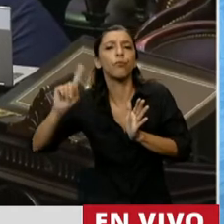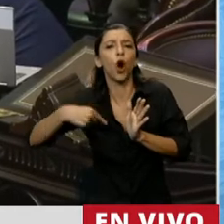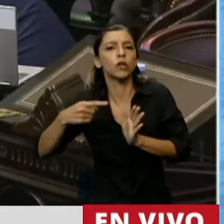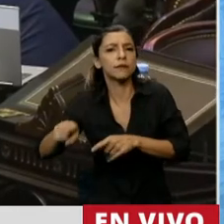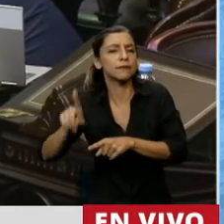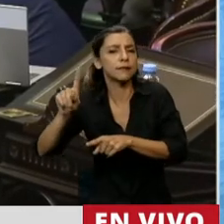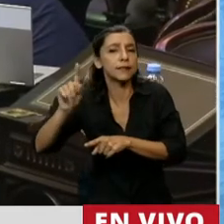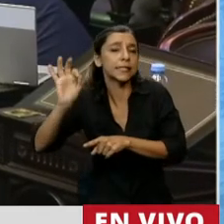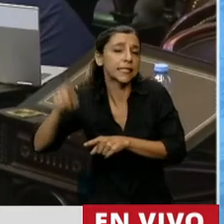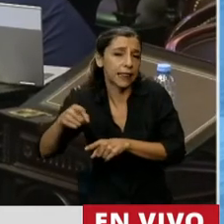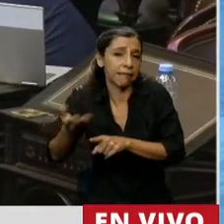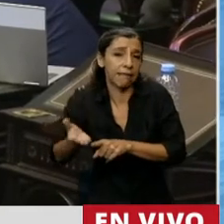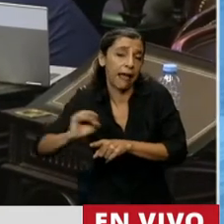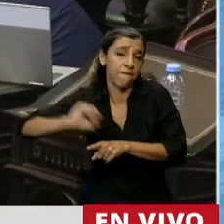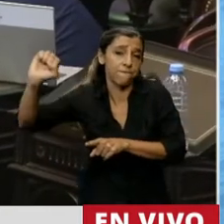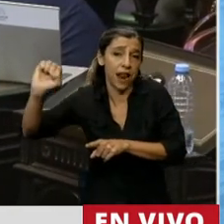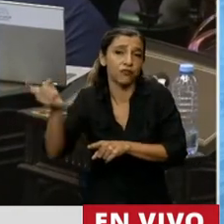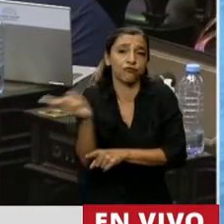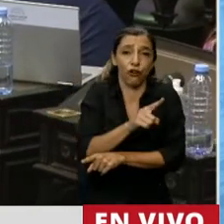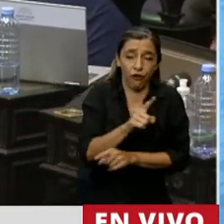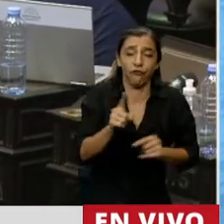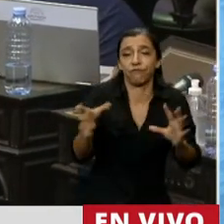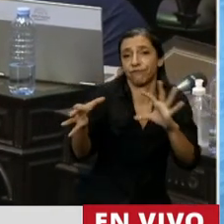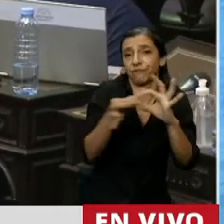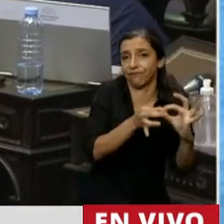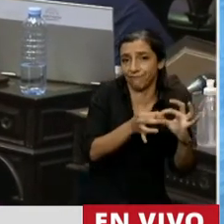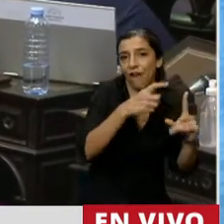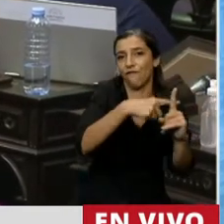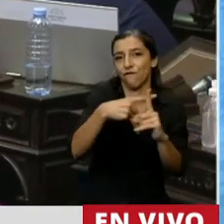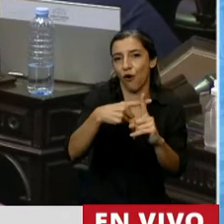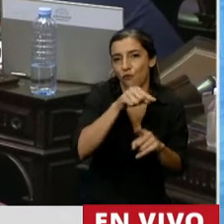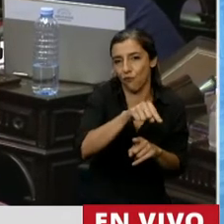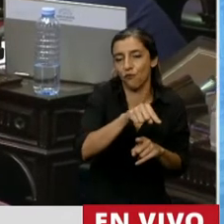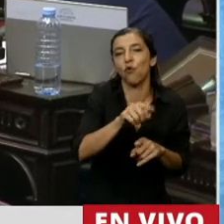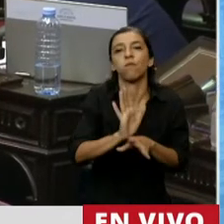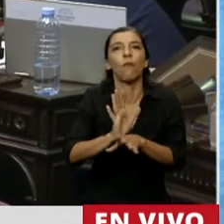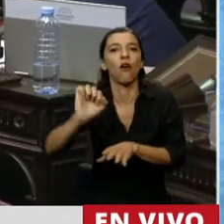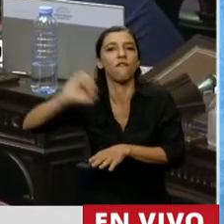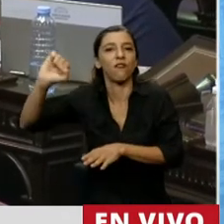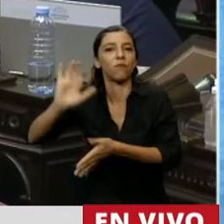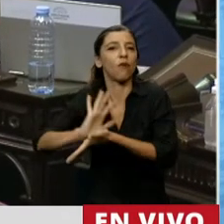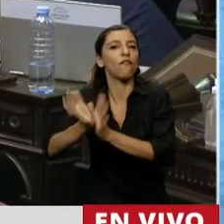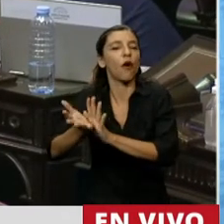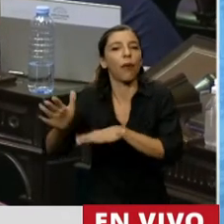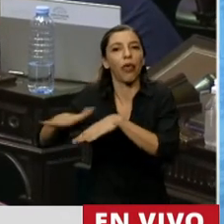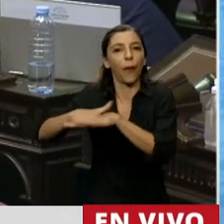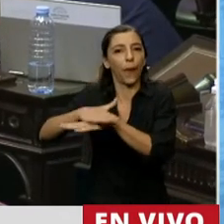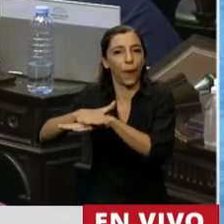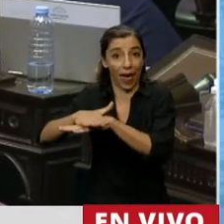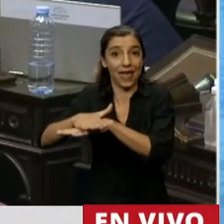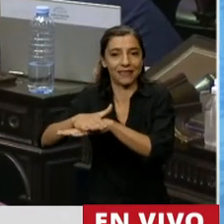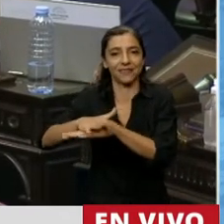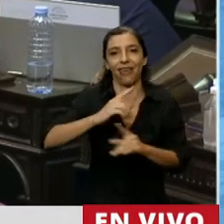la inflación y que eso fuera un piso, y esto ha sido presentado como una